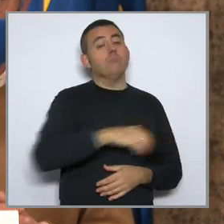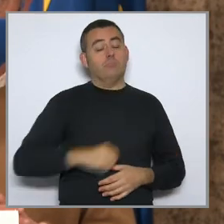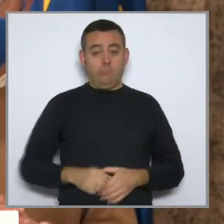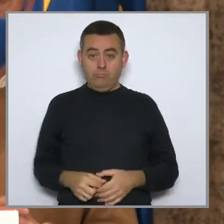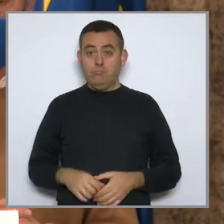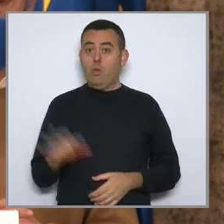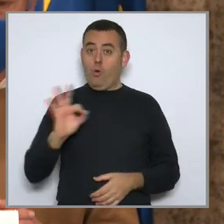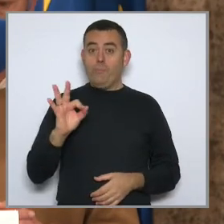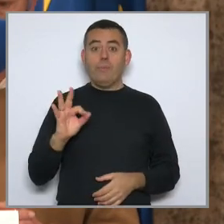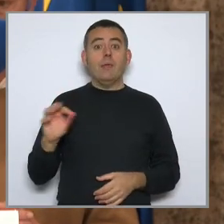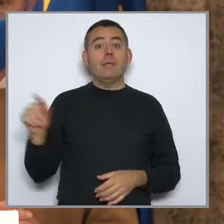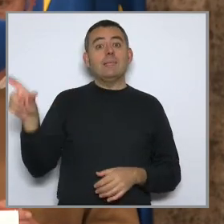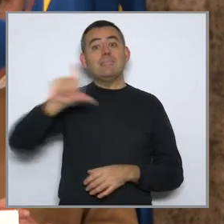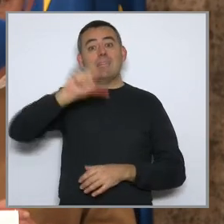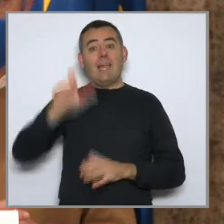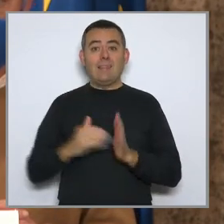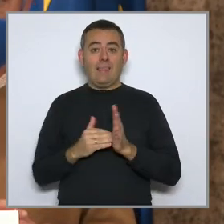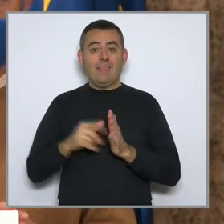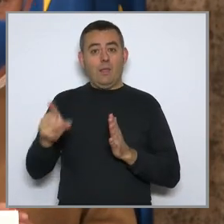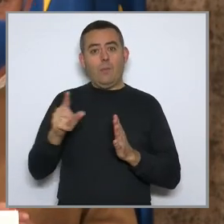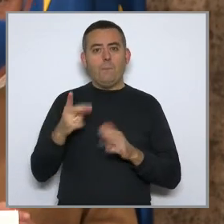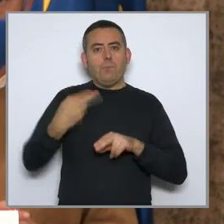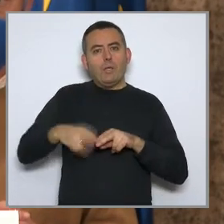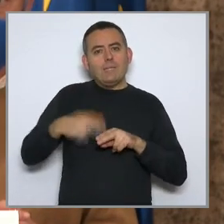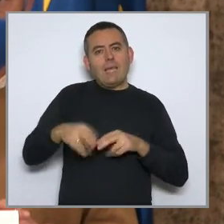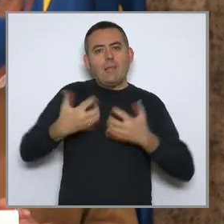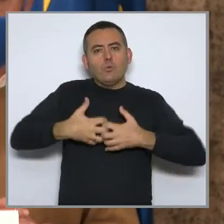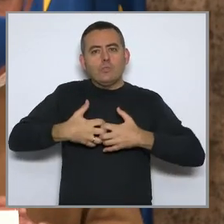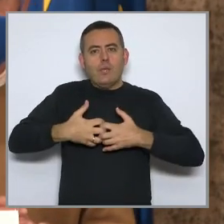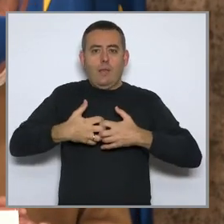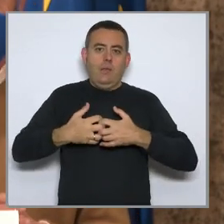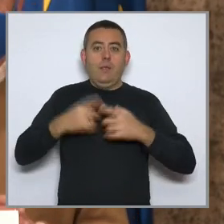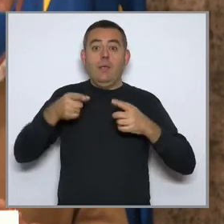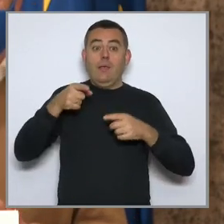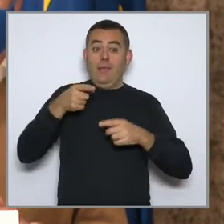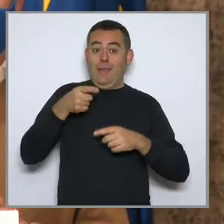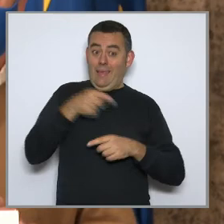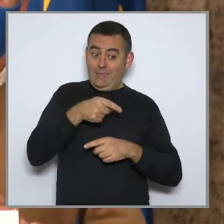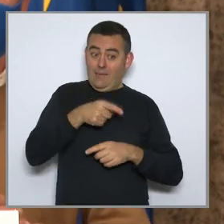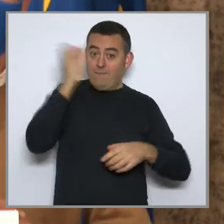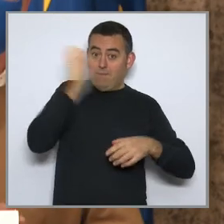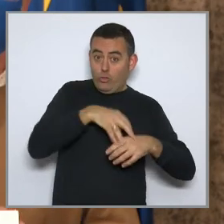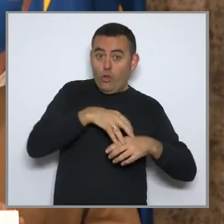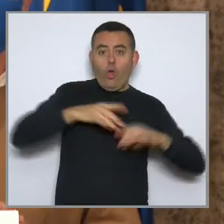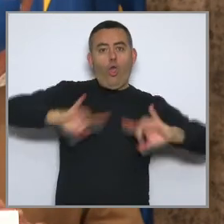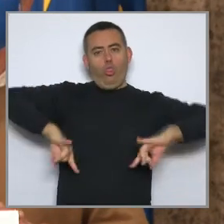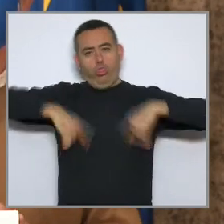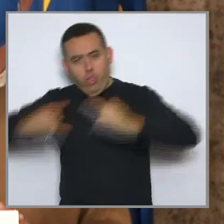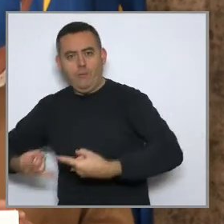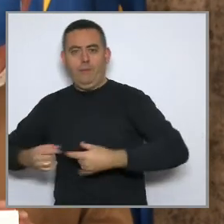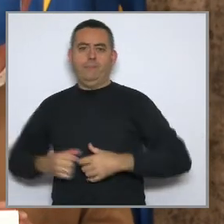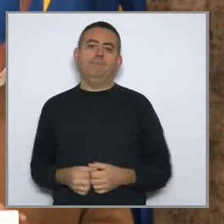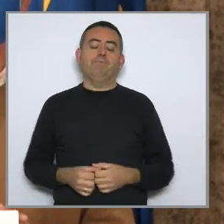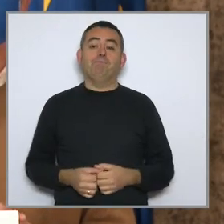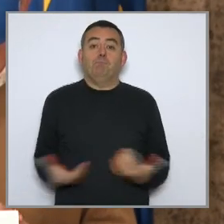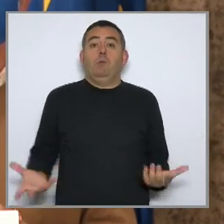el presupuesto de la Generalitat para política industrial, pero es el esfuerzo que toca hacer